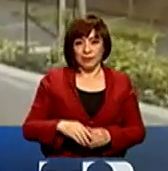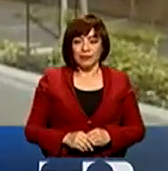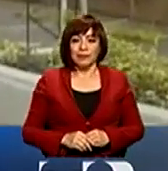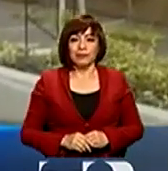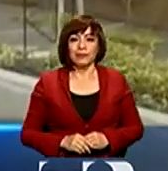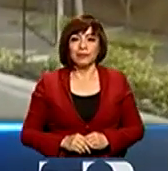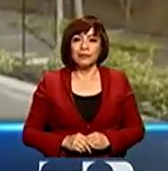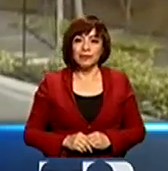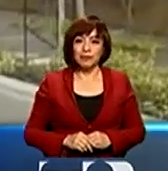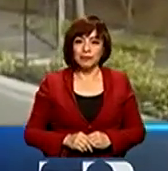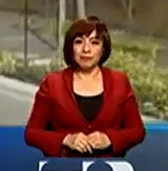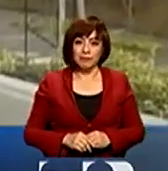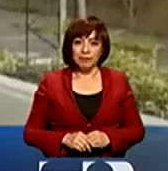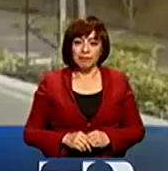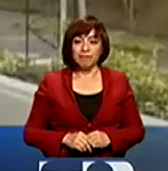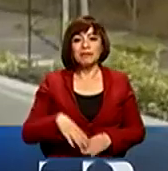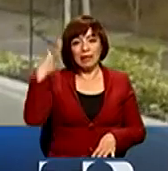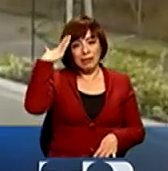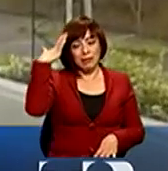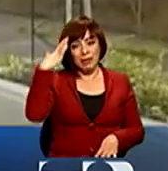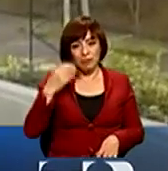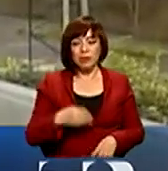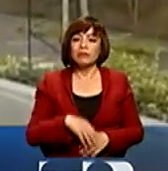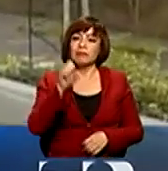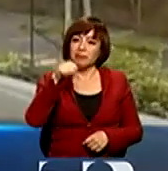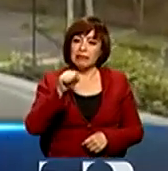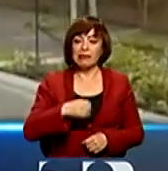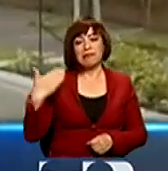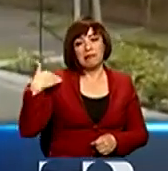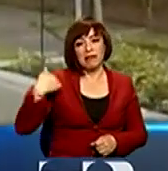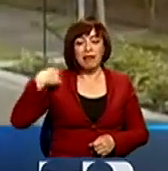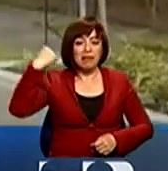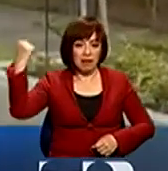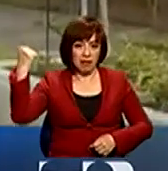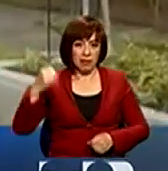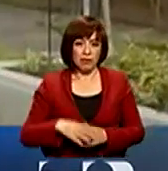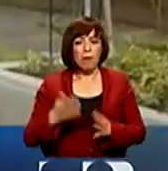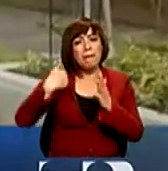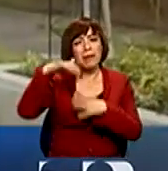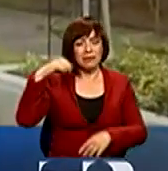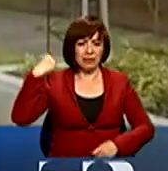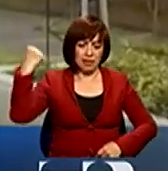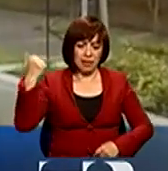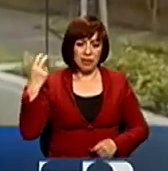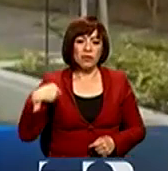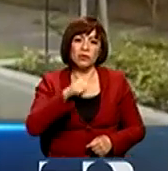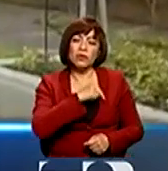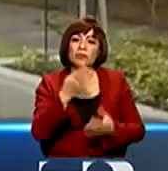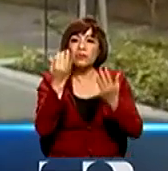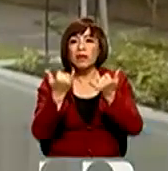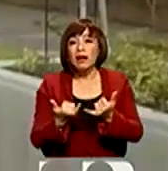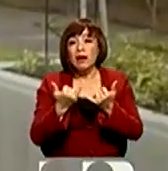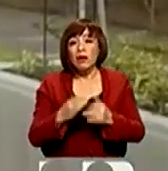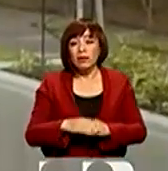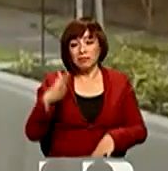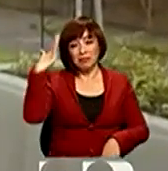con anterioridad a esta indagación previa, ¿no? Estamos ejerciendo un derecho que es básicamente, más que un derecho, estamos ejerciendo y aplicando el COIP que